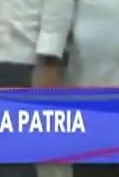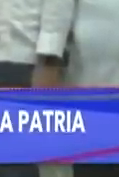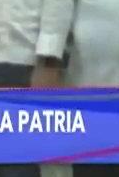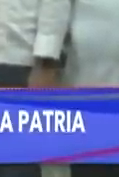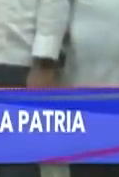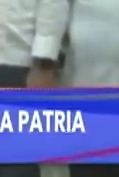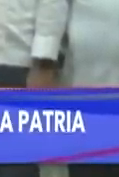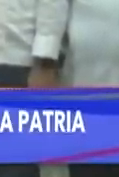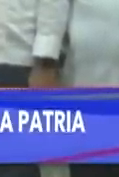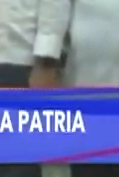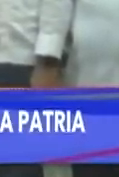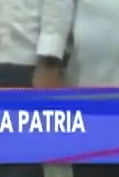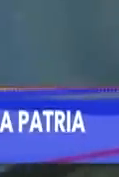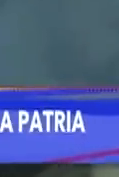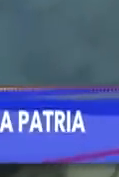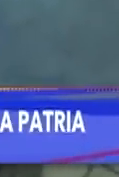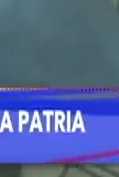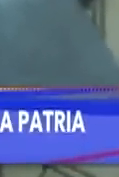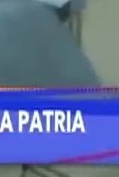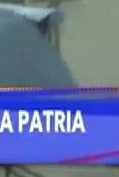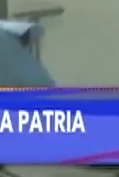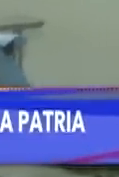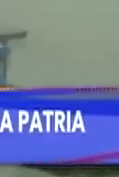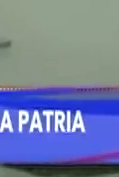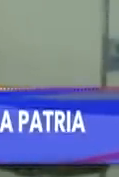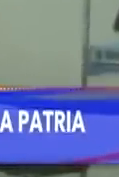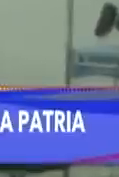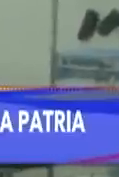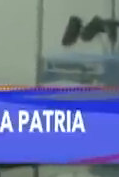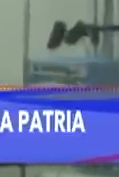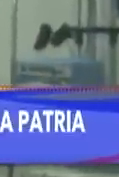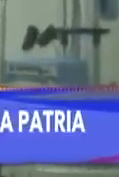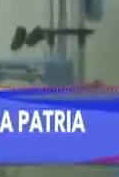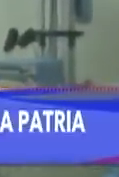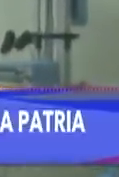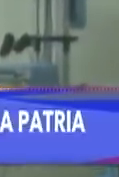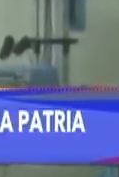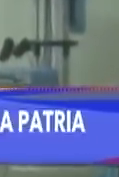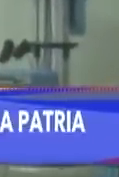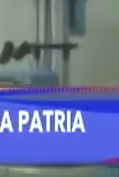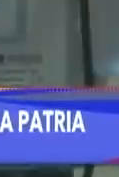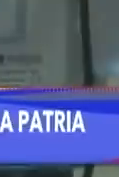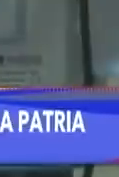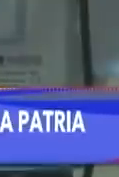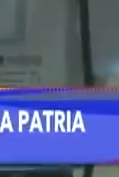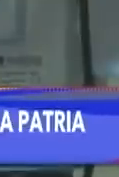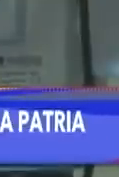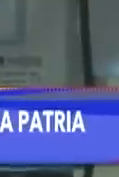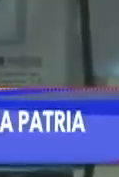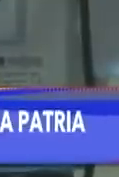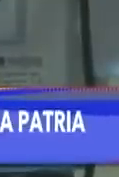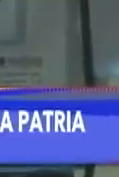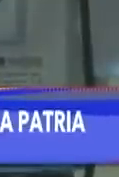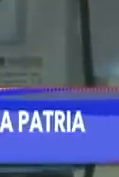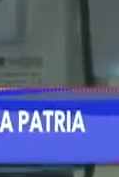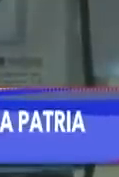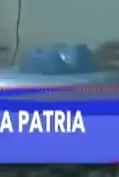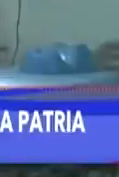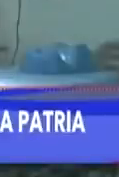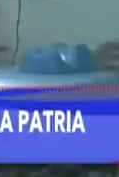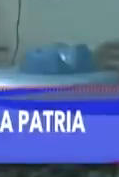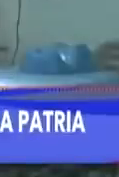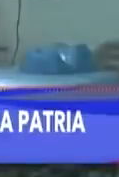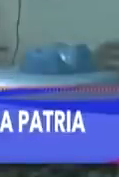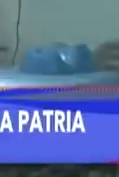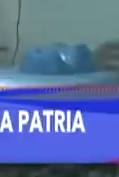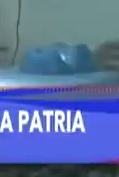pueblo en el estado Lara. Así que esto ha sido un trabajo en mancomunidad con la alcaldía de Iribarren. ¿Qué